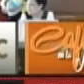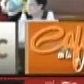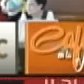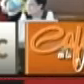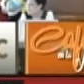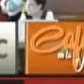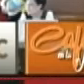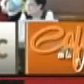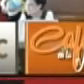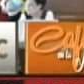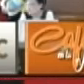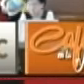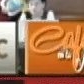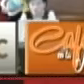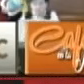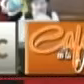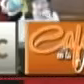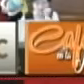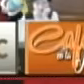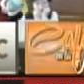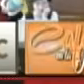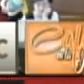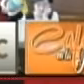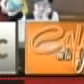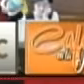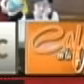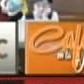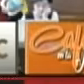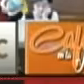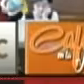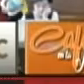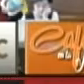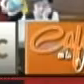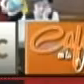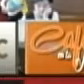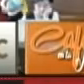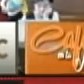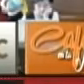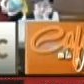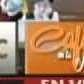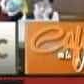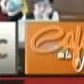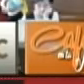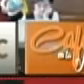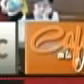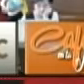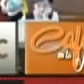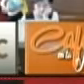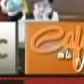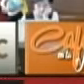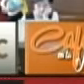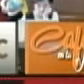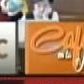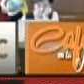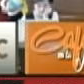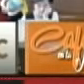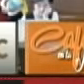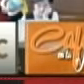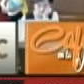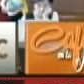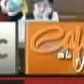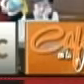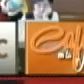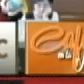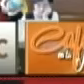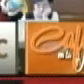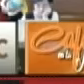violado. El derecho de asilo, el derecho al debido proceso, etcétera. Y